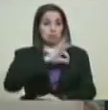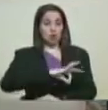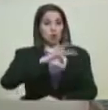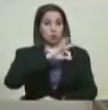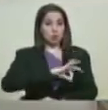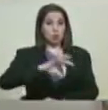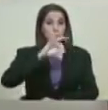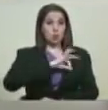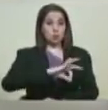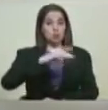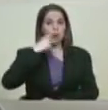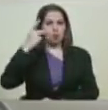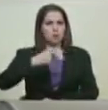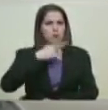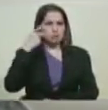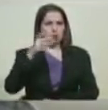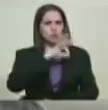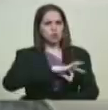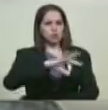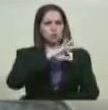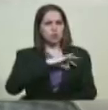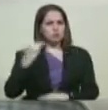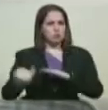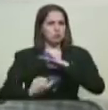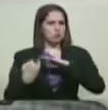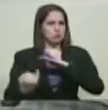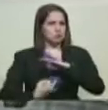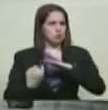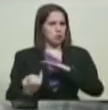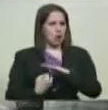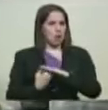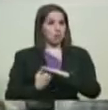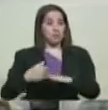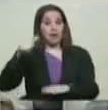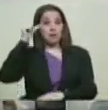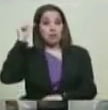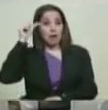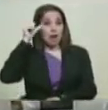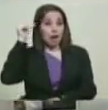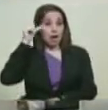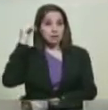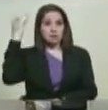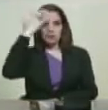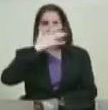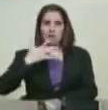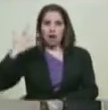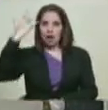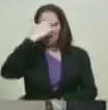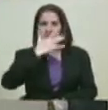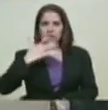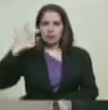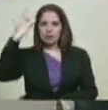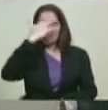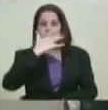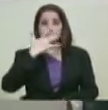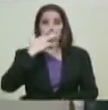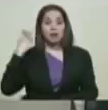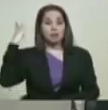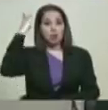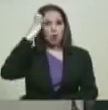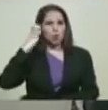socioinstitucional, sociopolítico, de Asia, África,